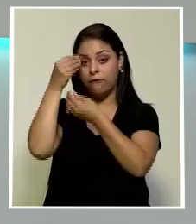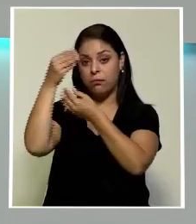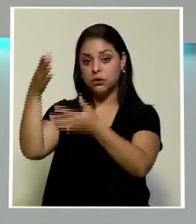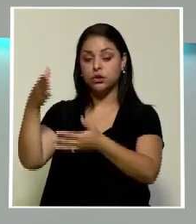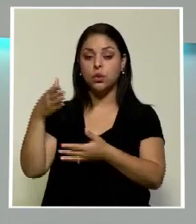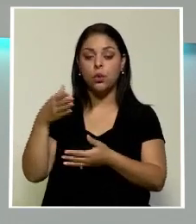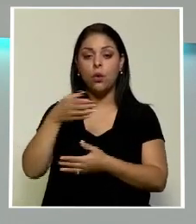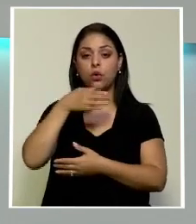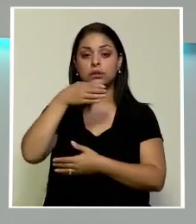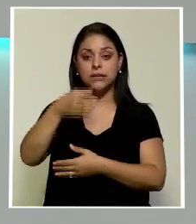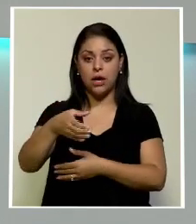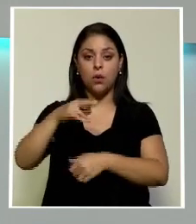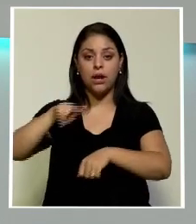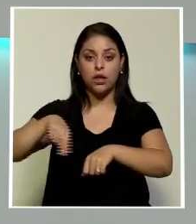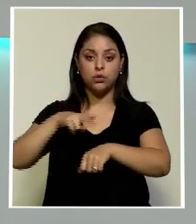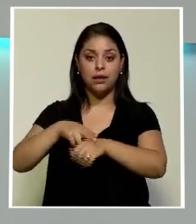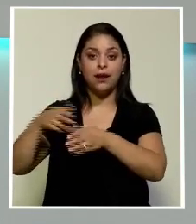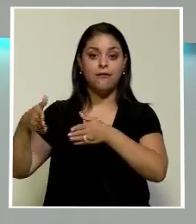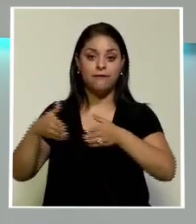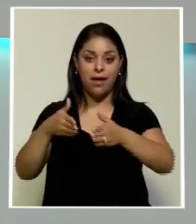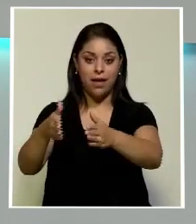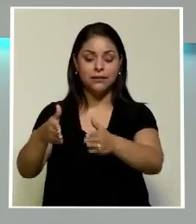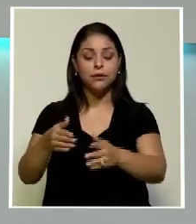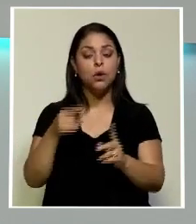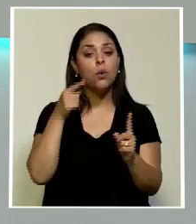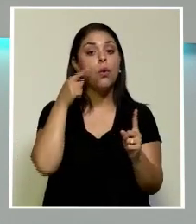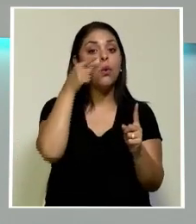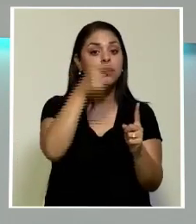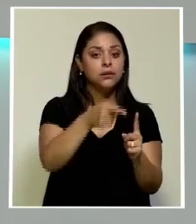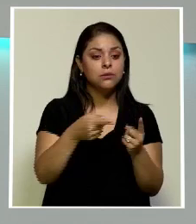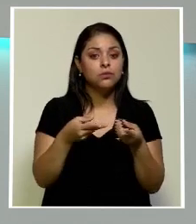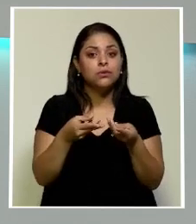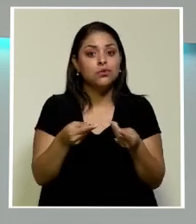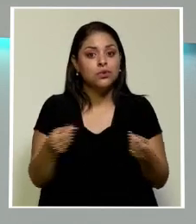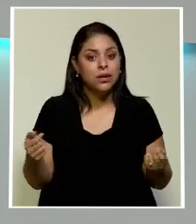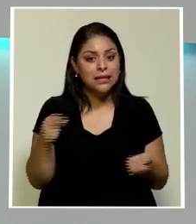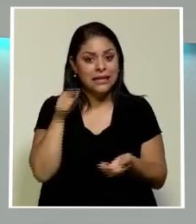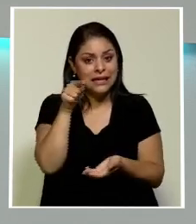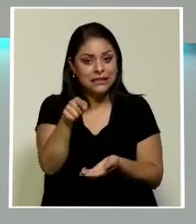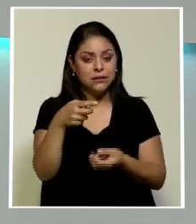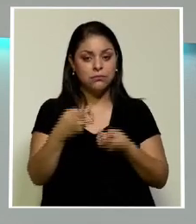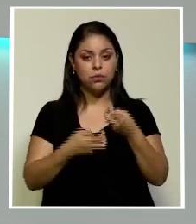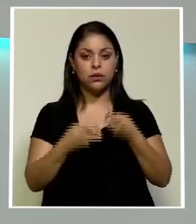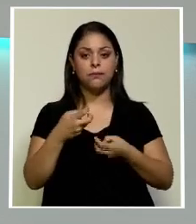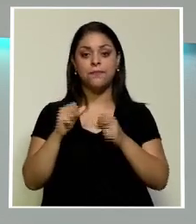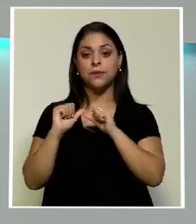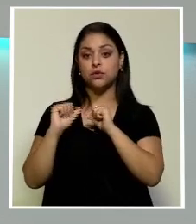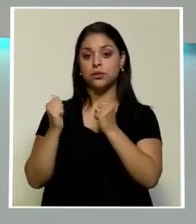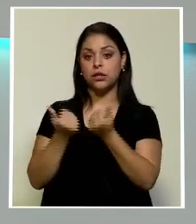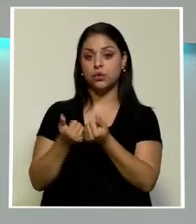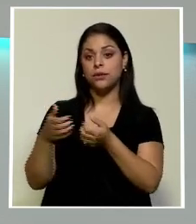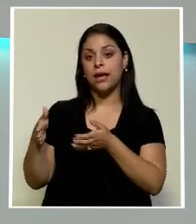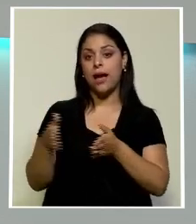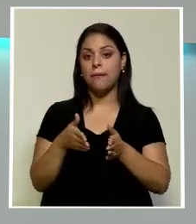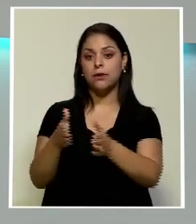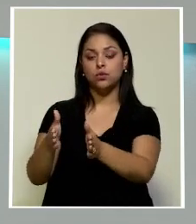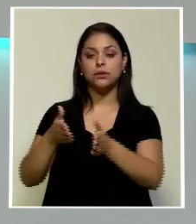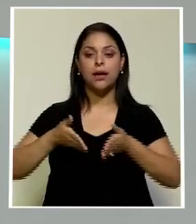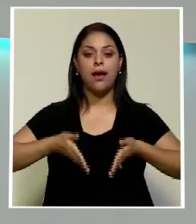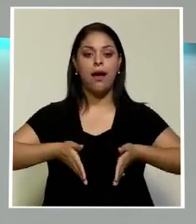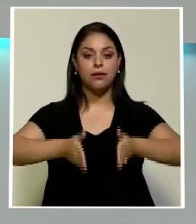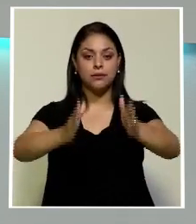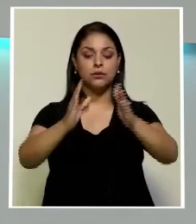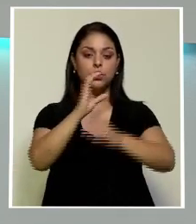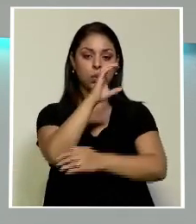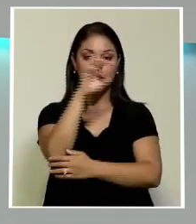de Vialidad. Con el objetivo de buscar soluciones a esta problemática, la Asociación de Caminos y Carreteras en